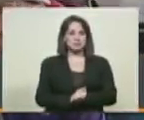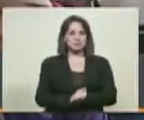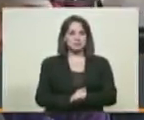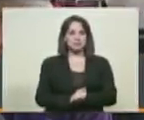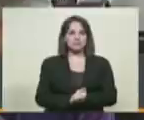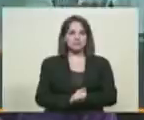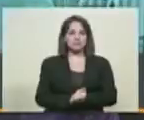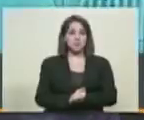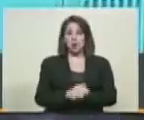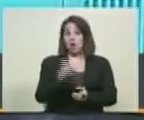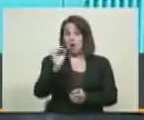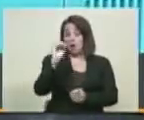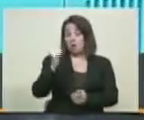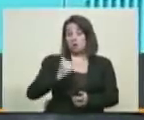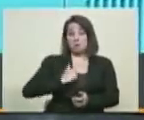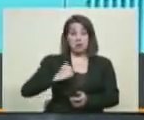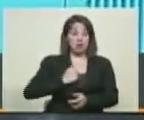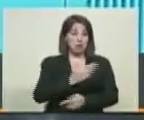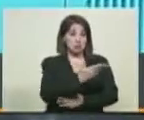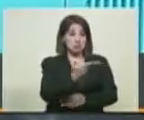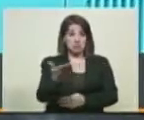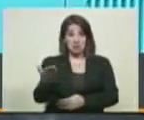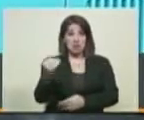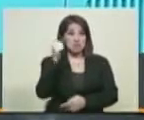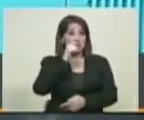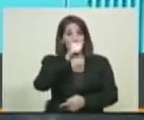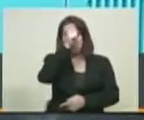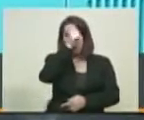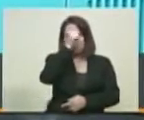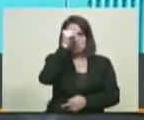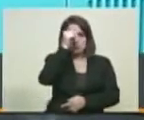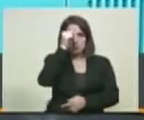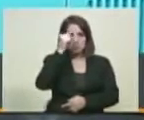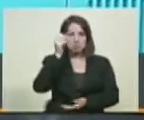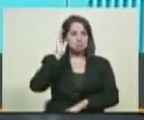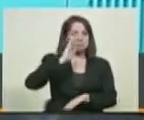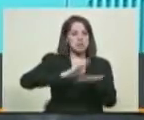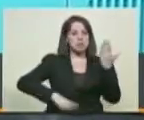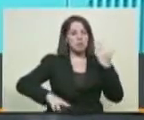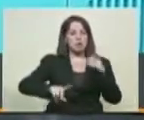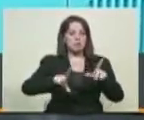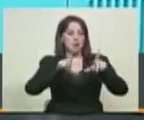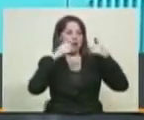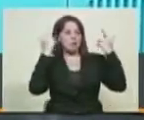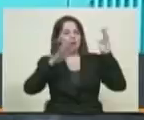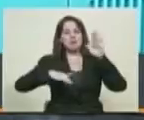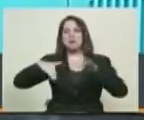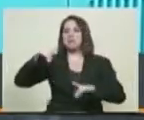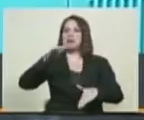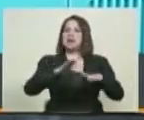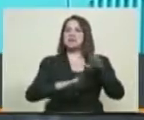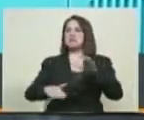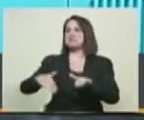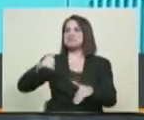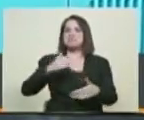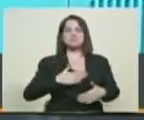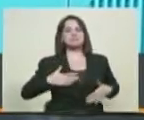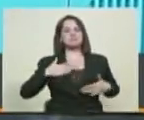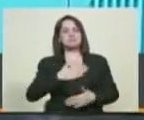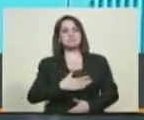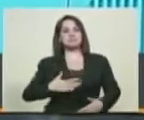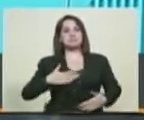O cualquiera de ustedes el fin de semana se puede ir para La Guaira y echarse un chapuzón en